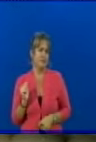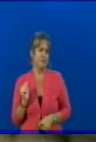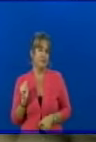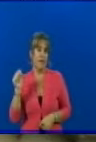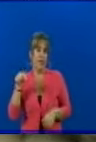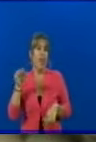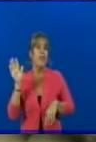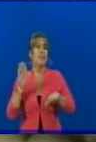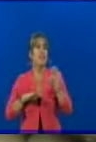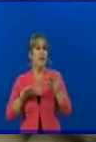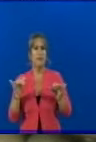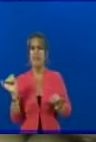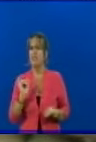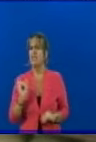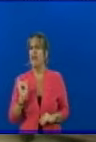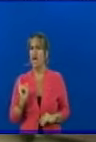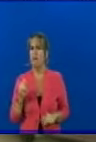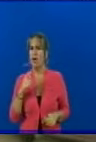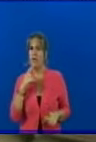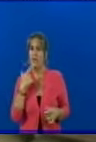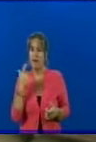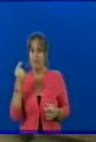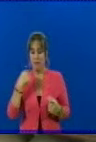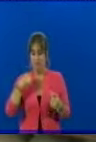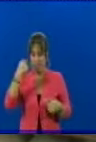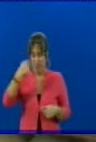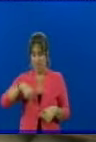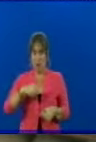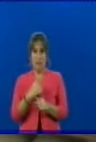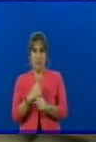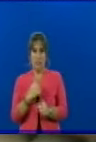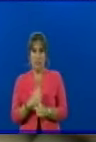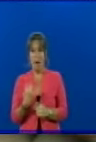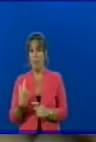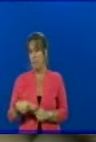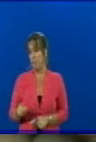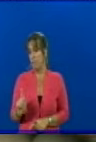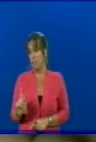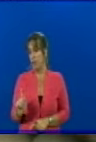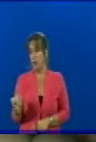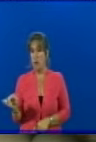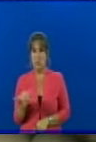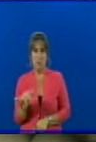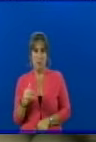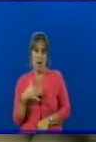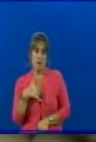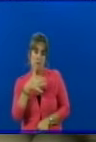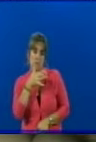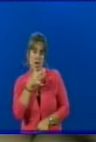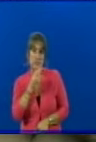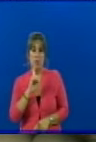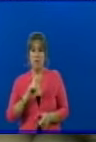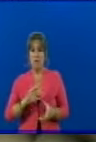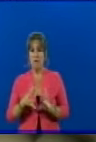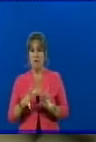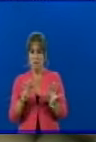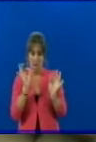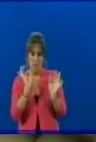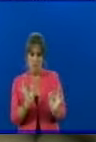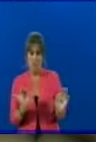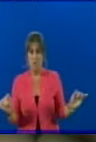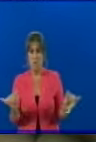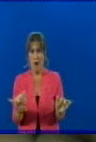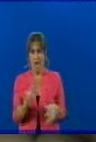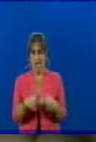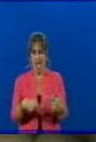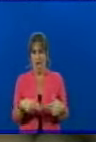está en dependencia también del capital humano, pero generalmente sale parecido porque la fórmula técnica